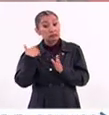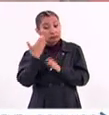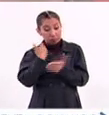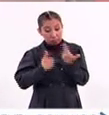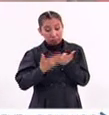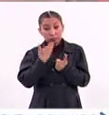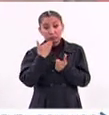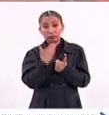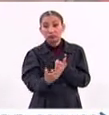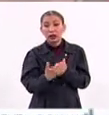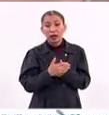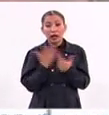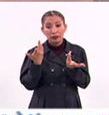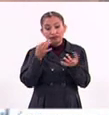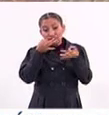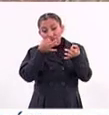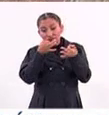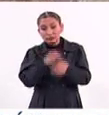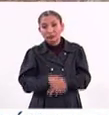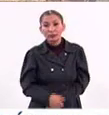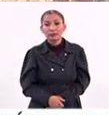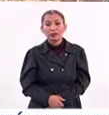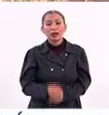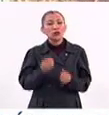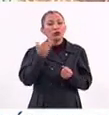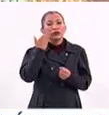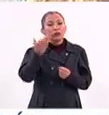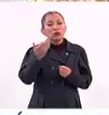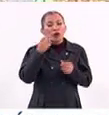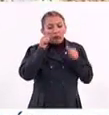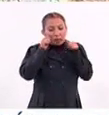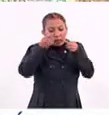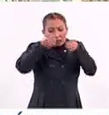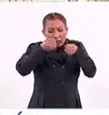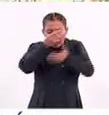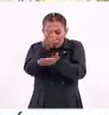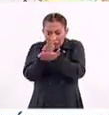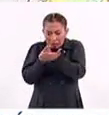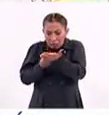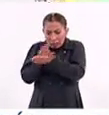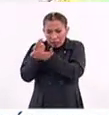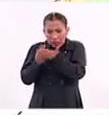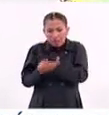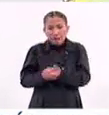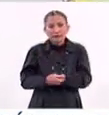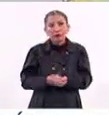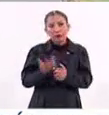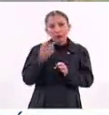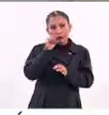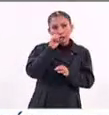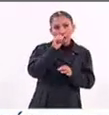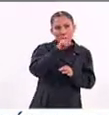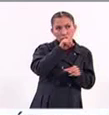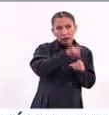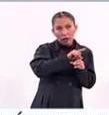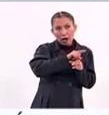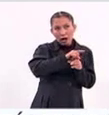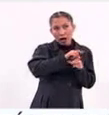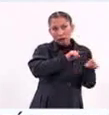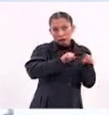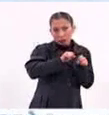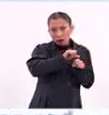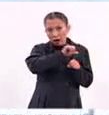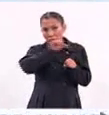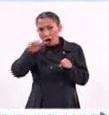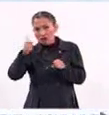ganando mucha atención. ¿Cuánto tiempo invertiste en hacer los grabados? Pues fue desde ese día hasta,